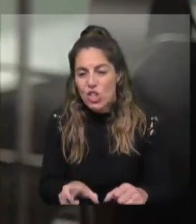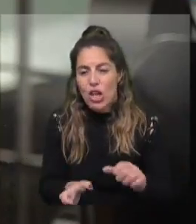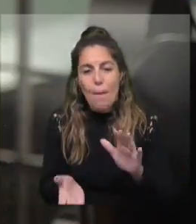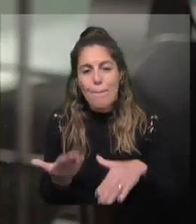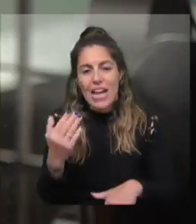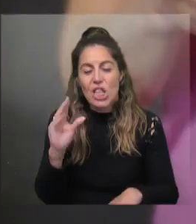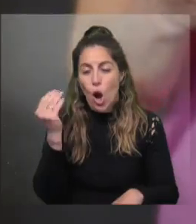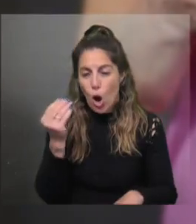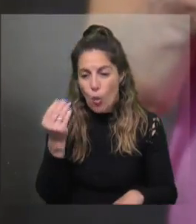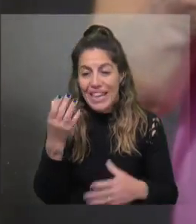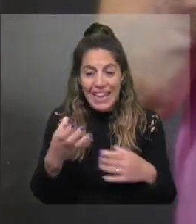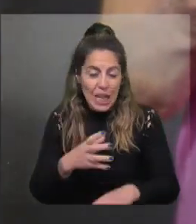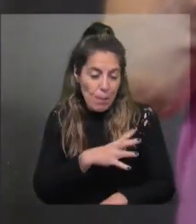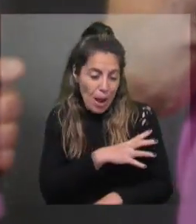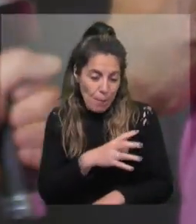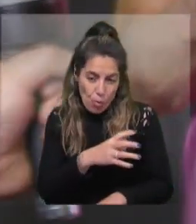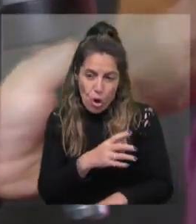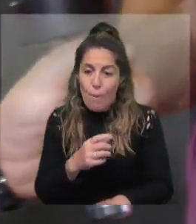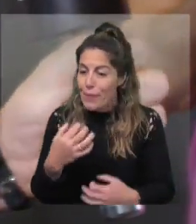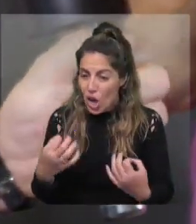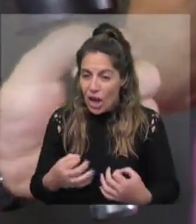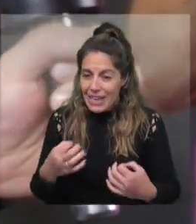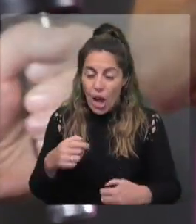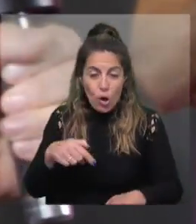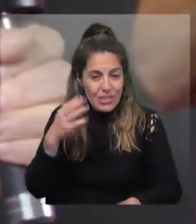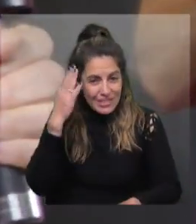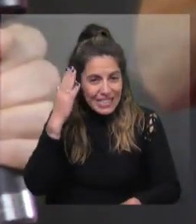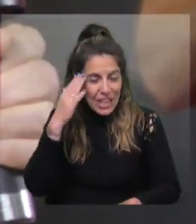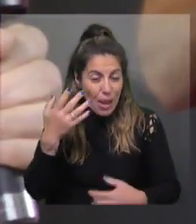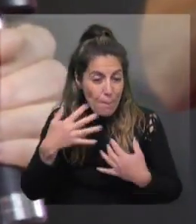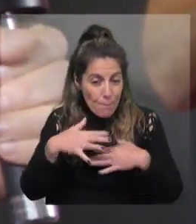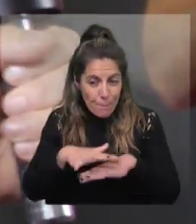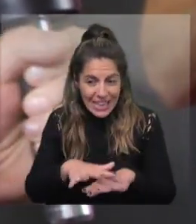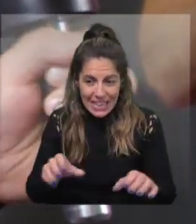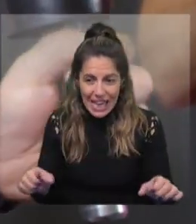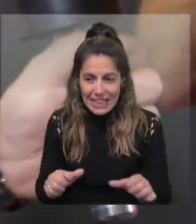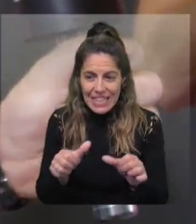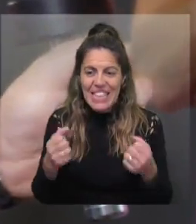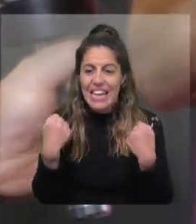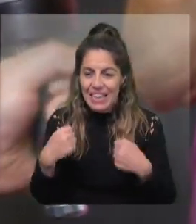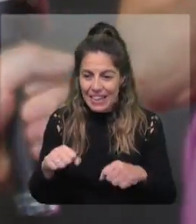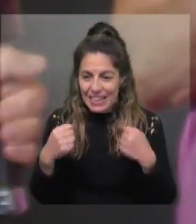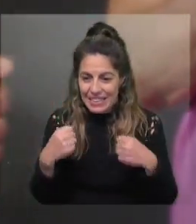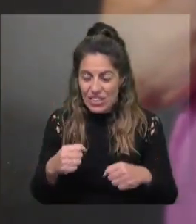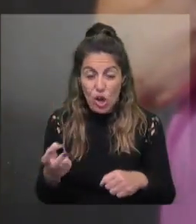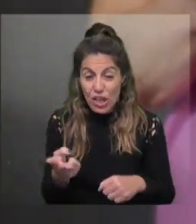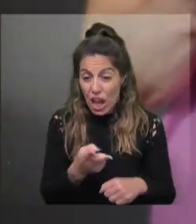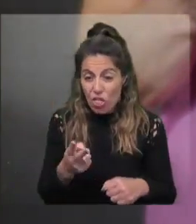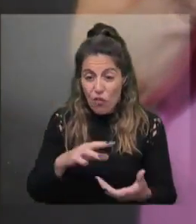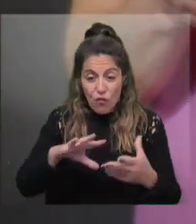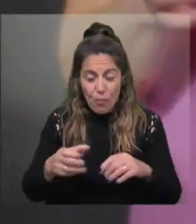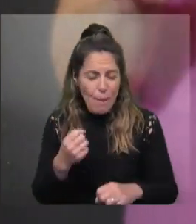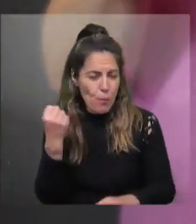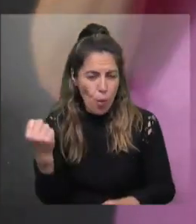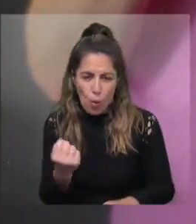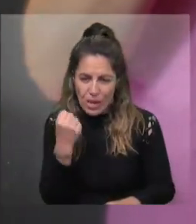quiere es ganar masa muscular. Y en realidad, hoy se sabe que la mezcla de ejercicios entre ejercicios aeróbicos y anaeróbicos es muy